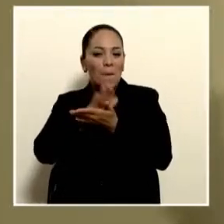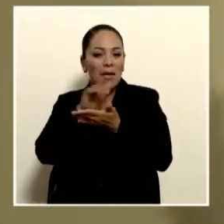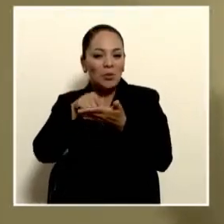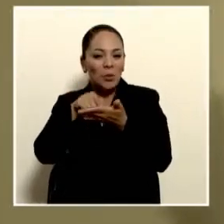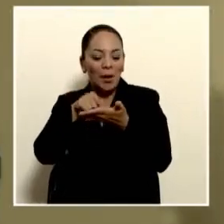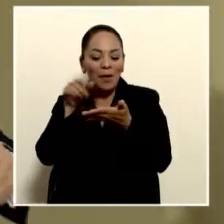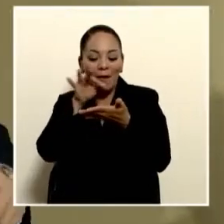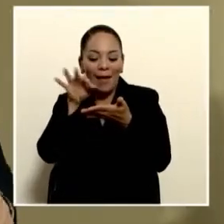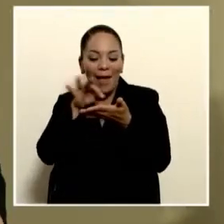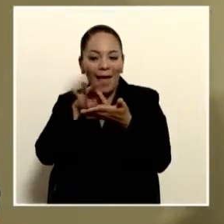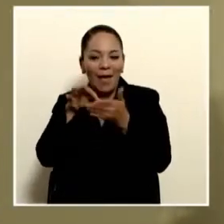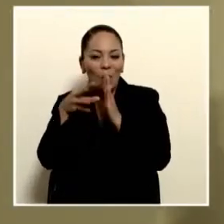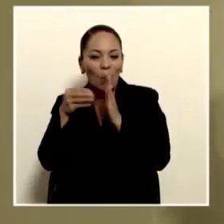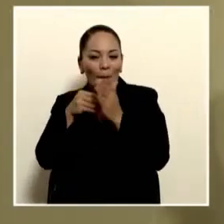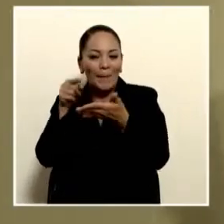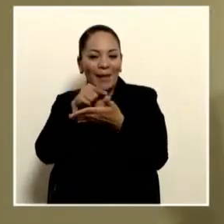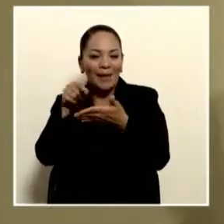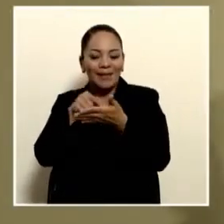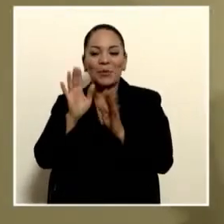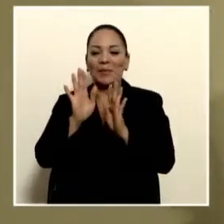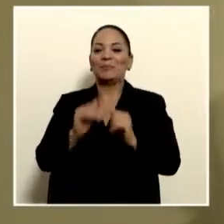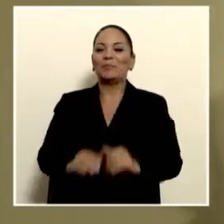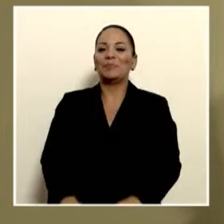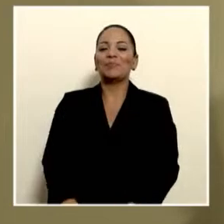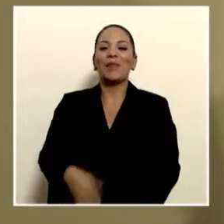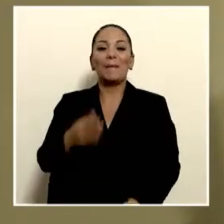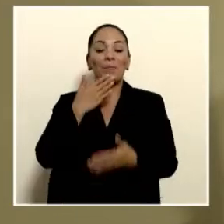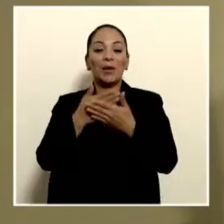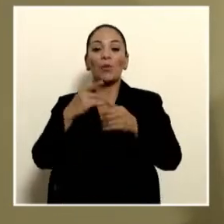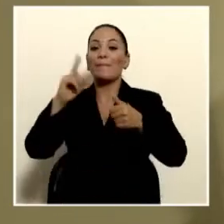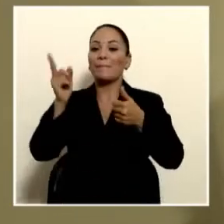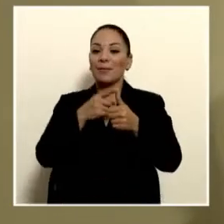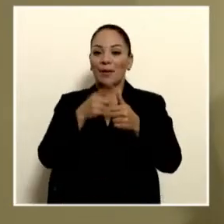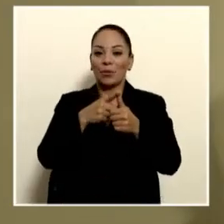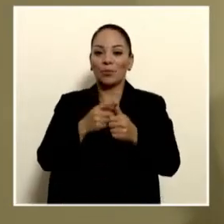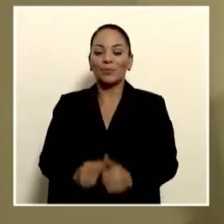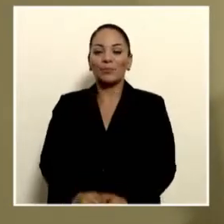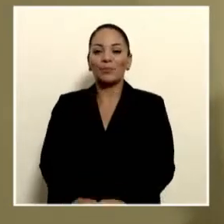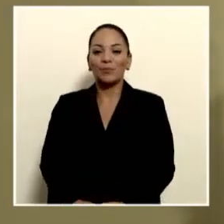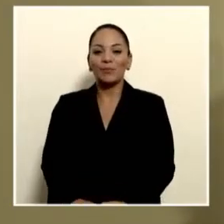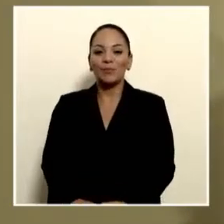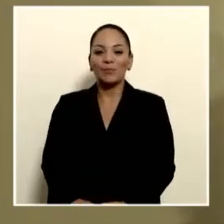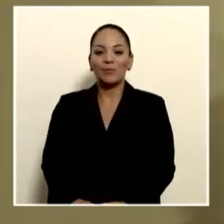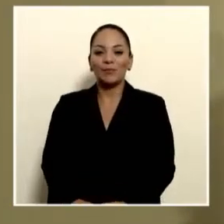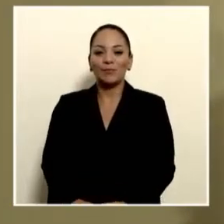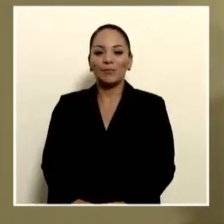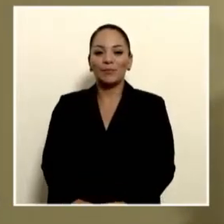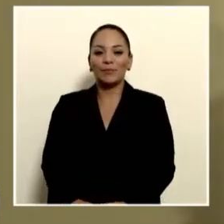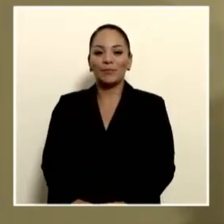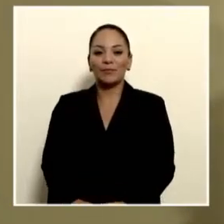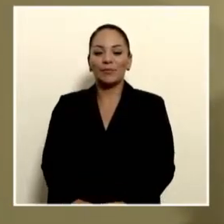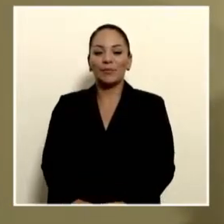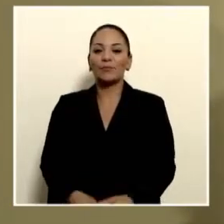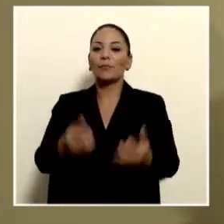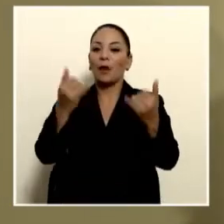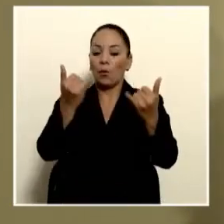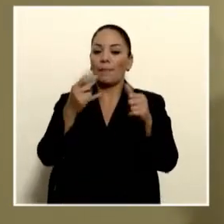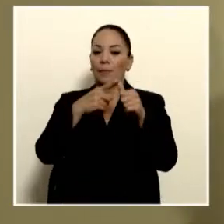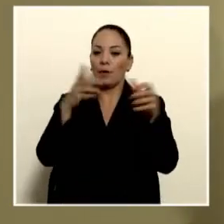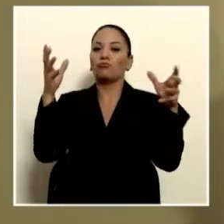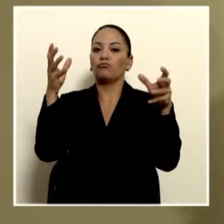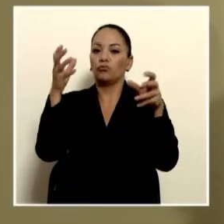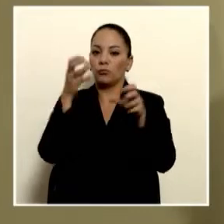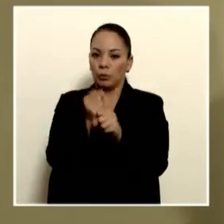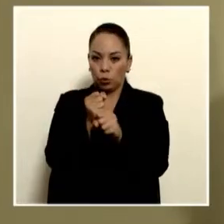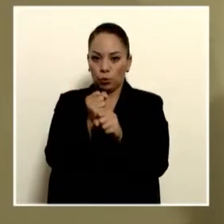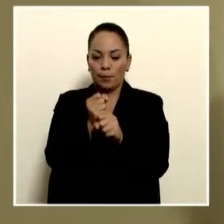Son varios forros. Bueno, primero que todo, les voy a hacer un resumen luego de